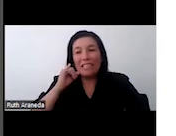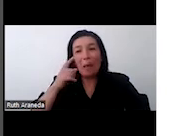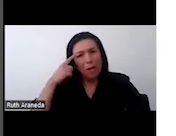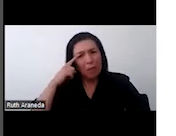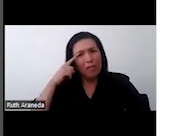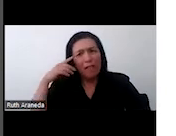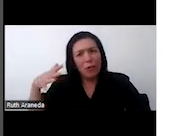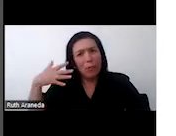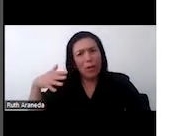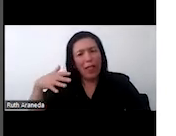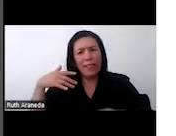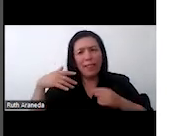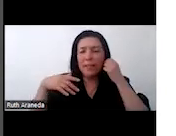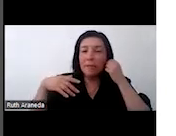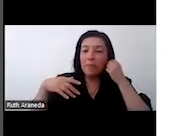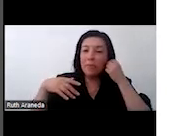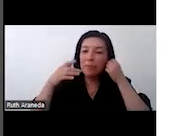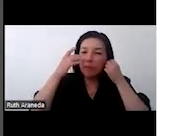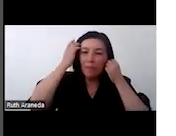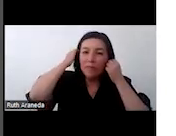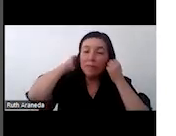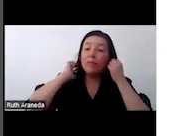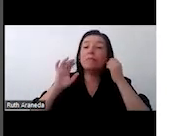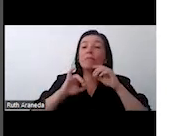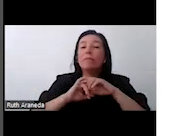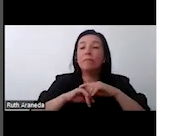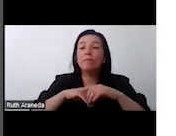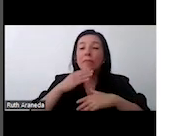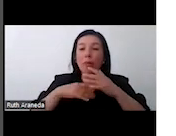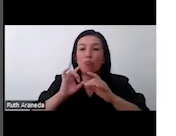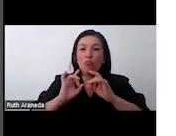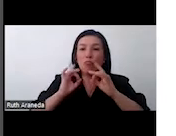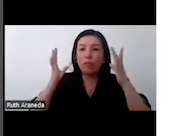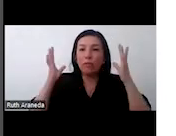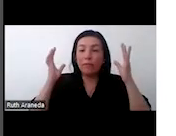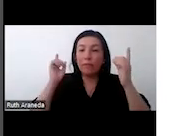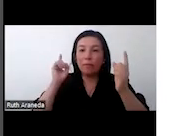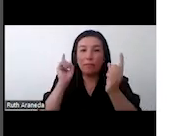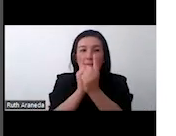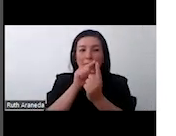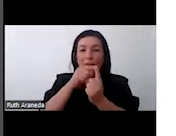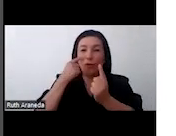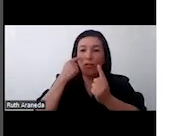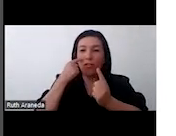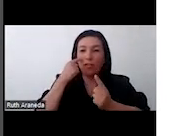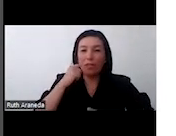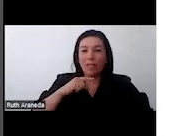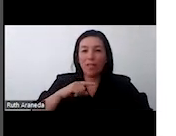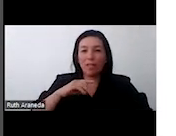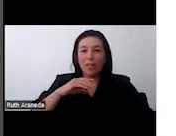importante. Y en un momento yo conocí a Claudia